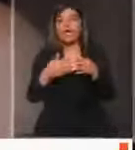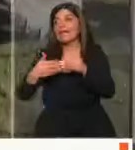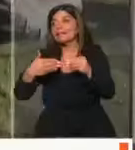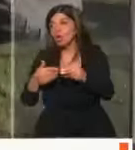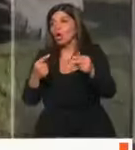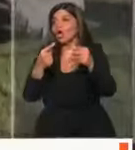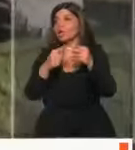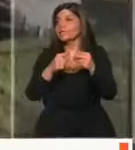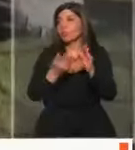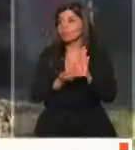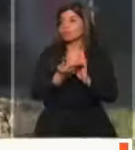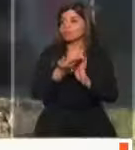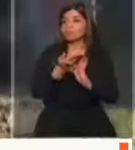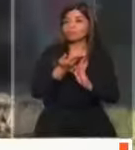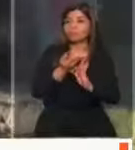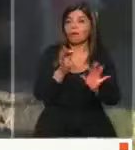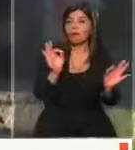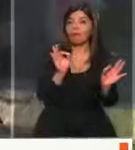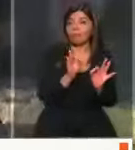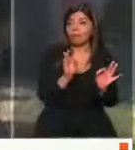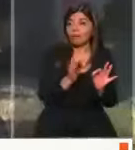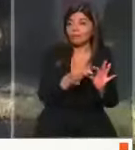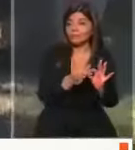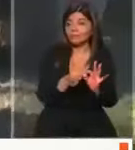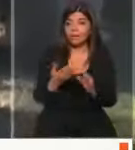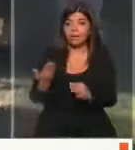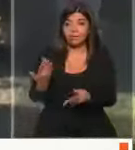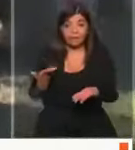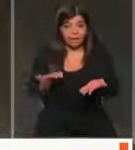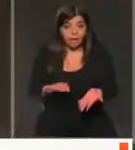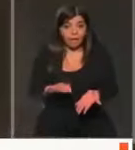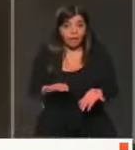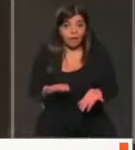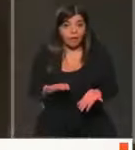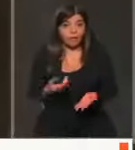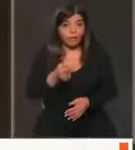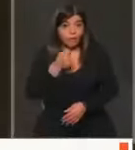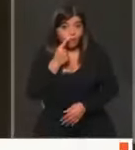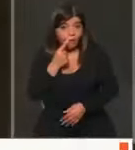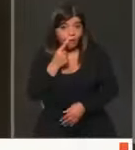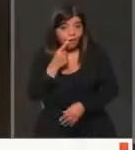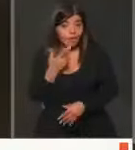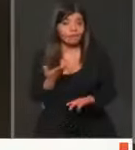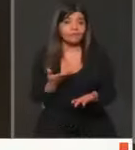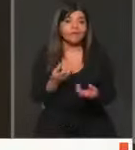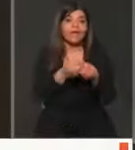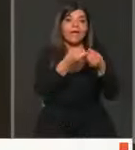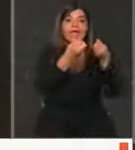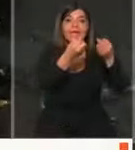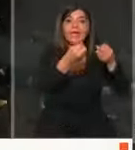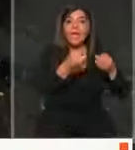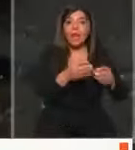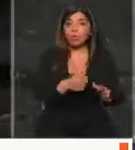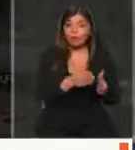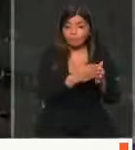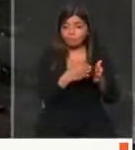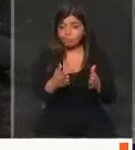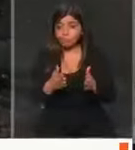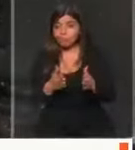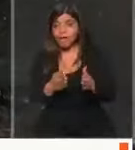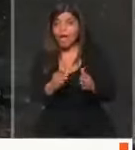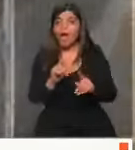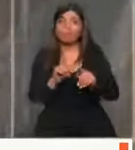todo. Esas serían las explicaciones de antes, pero ahora no serían las mismas. Aunque el huevo es estacional, es decir, tiende